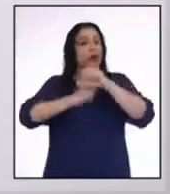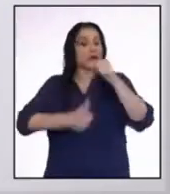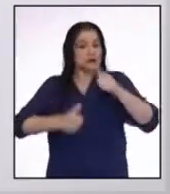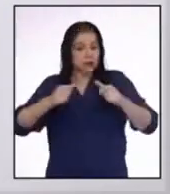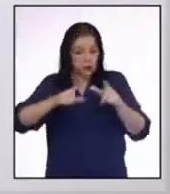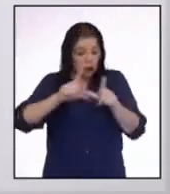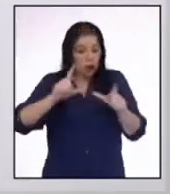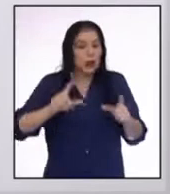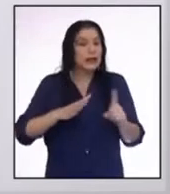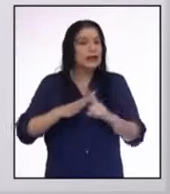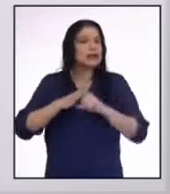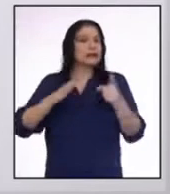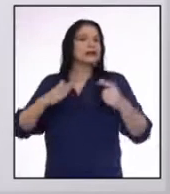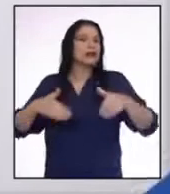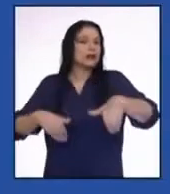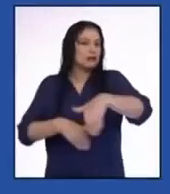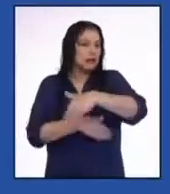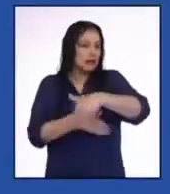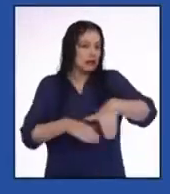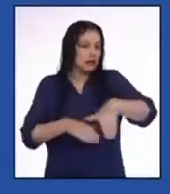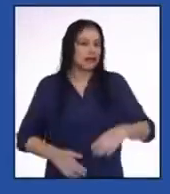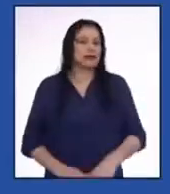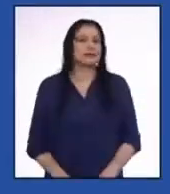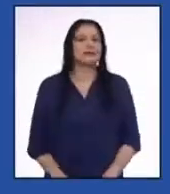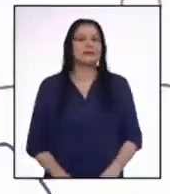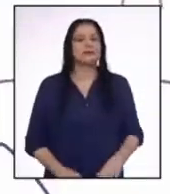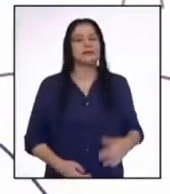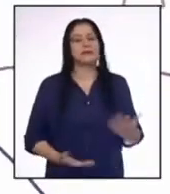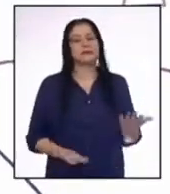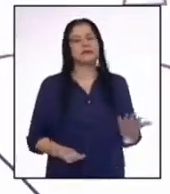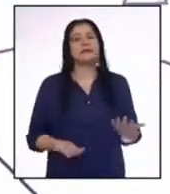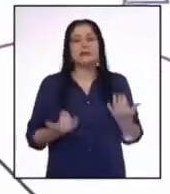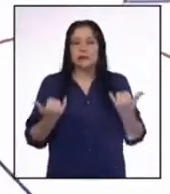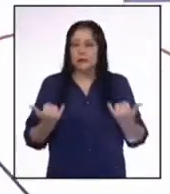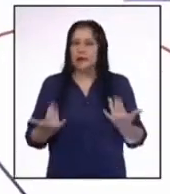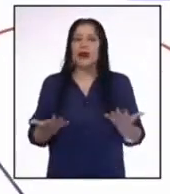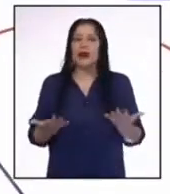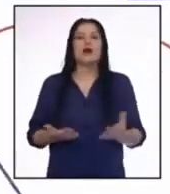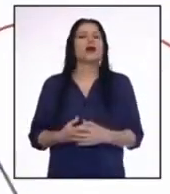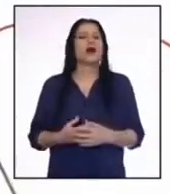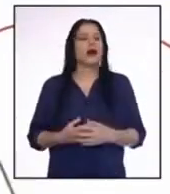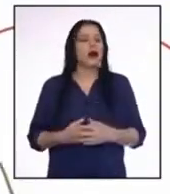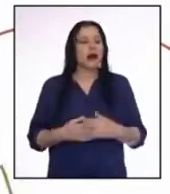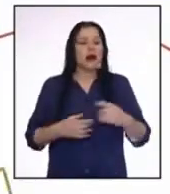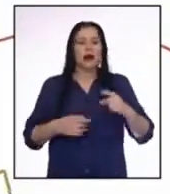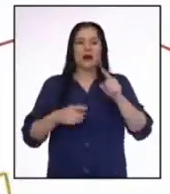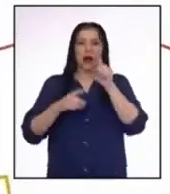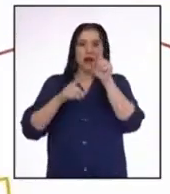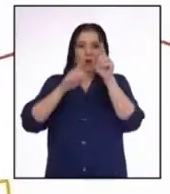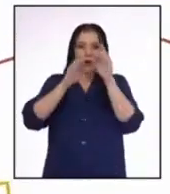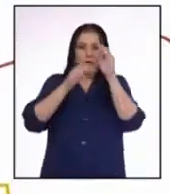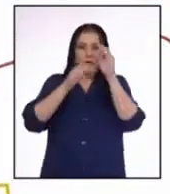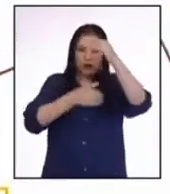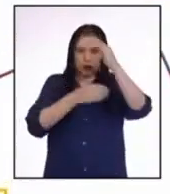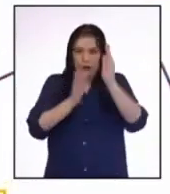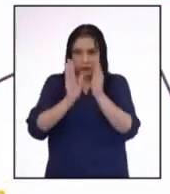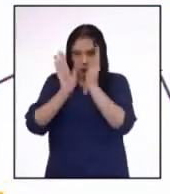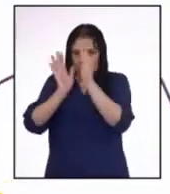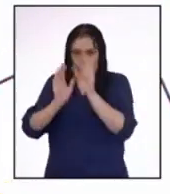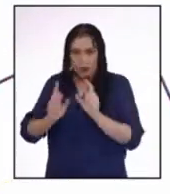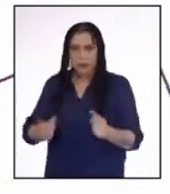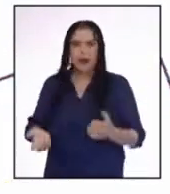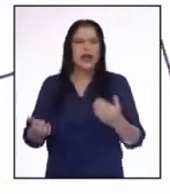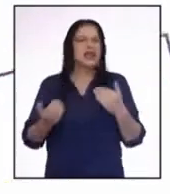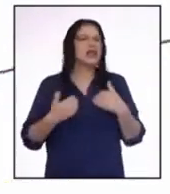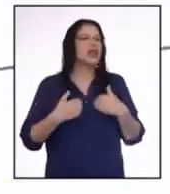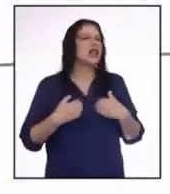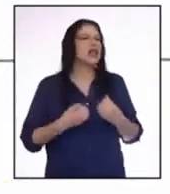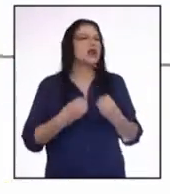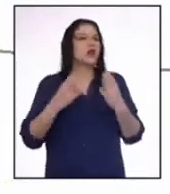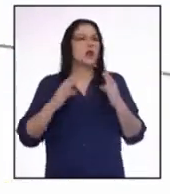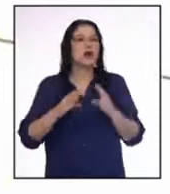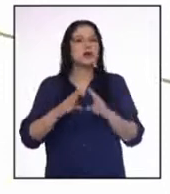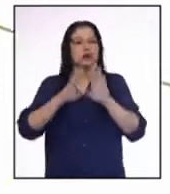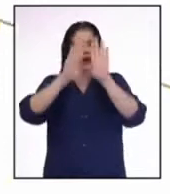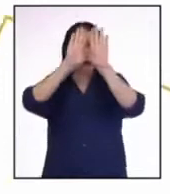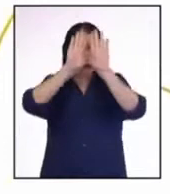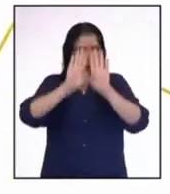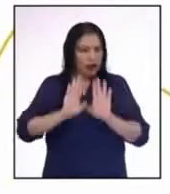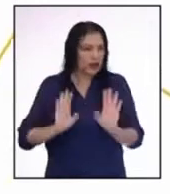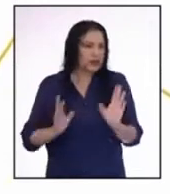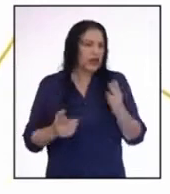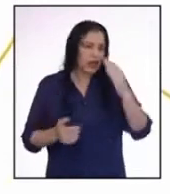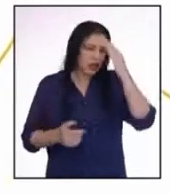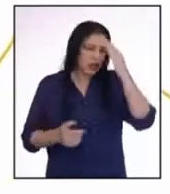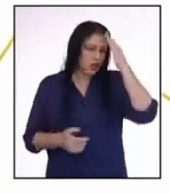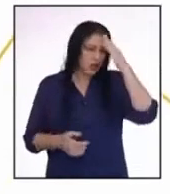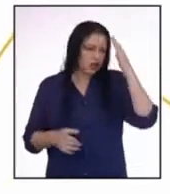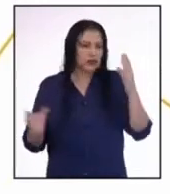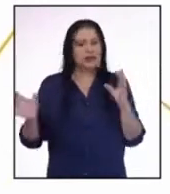evacuación hacia la vía pública. A ver, cada una de las divisiones en el plano está conformada por paredes y según